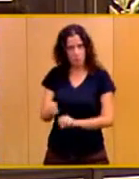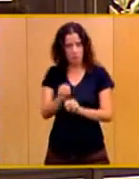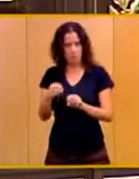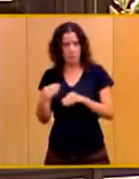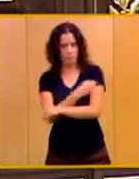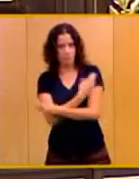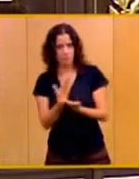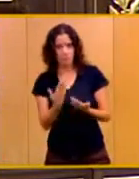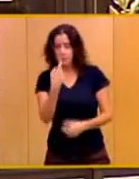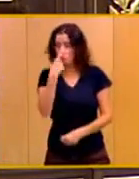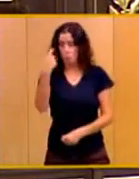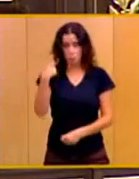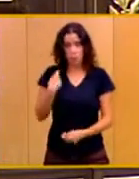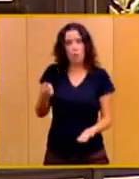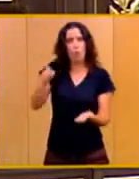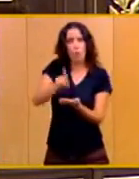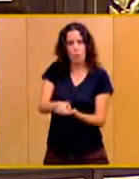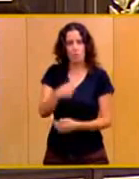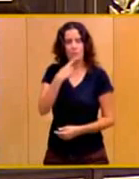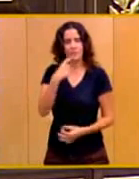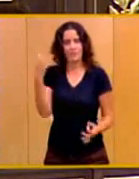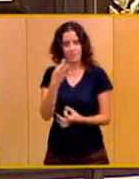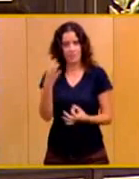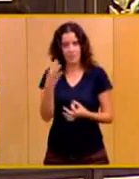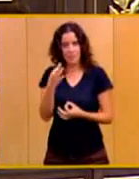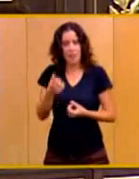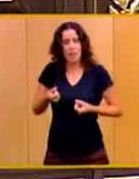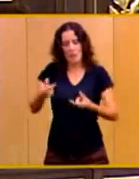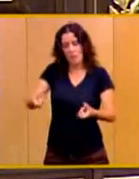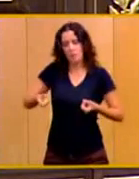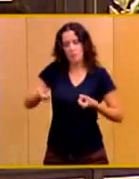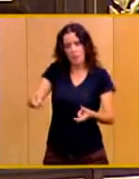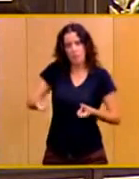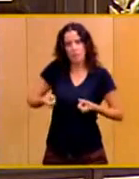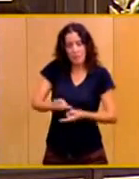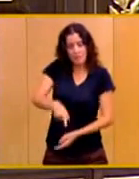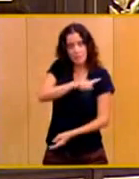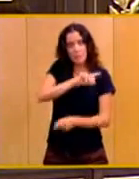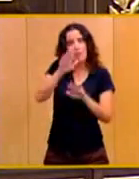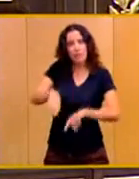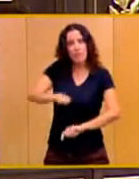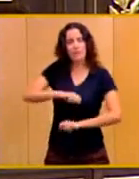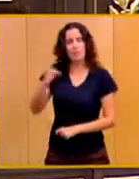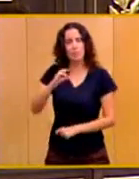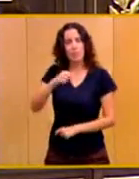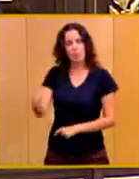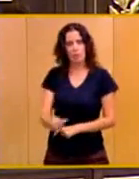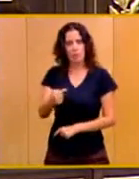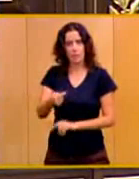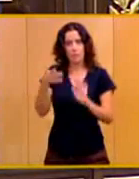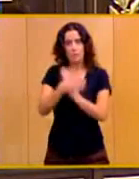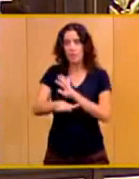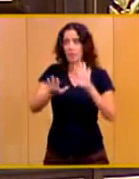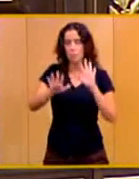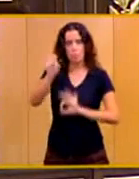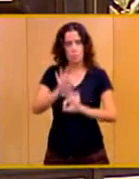vez más, que su desmadrado gasto público provocaría un déficit que rondaría el 10%, que